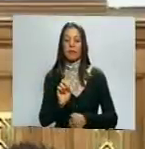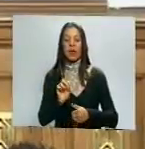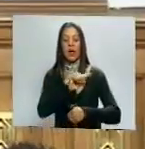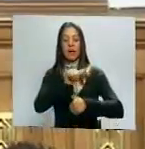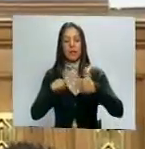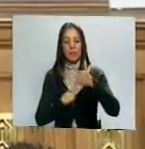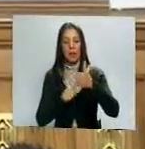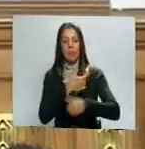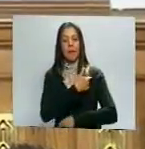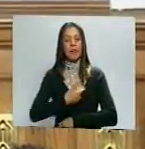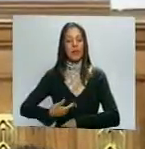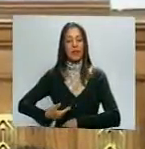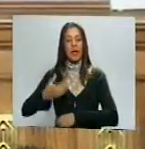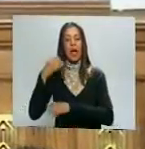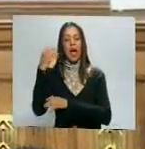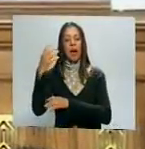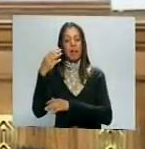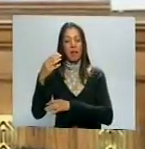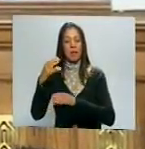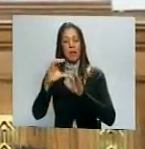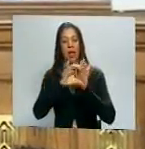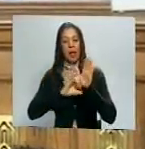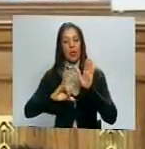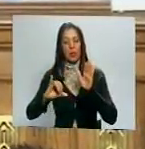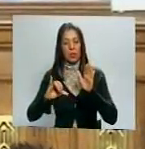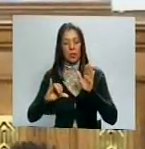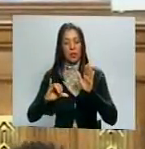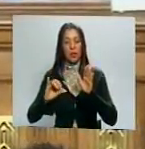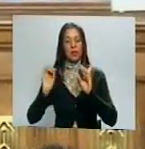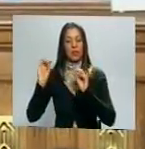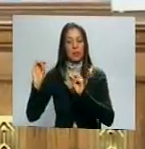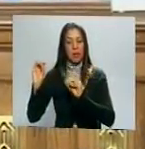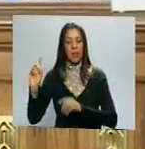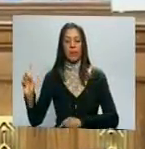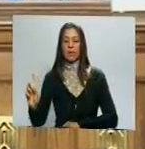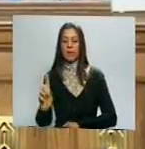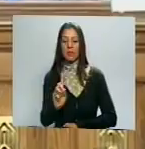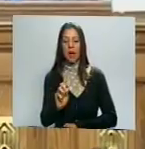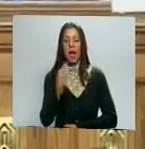de la Asamblea Nacional Constituyente. La invitamos para que tome juramento.